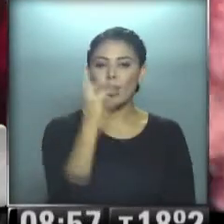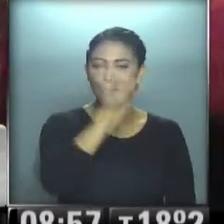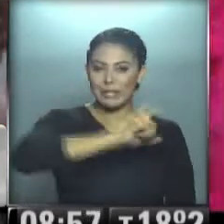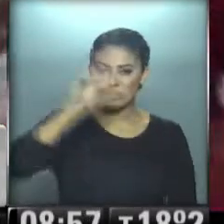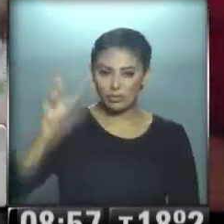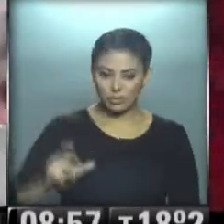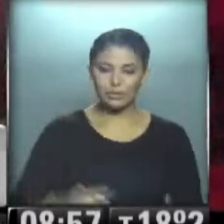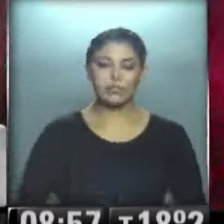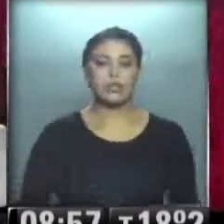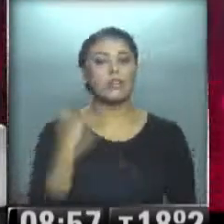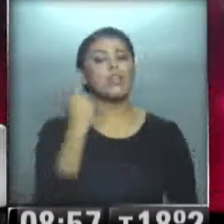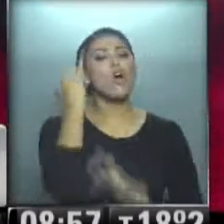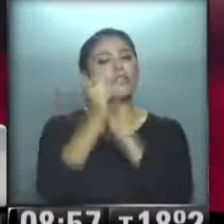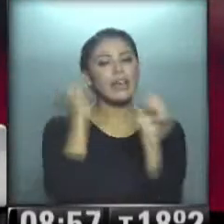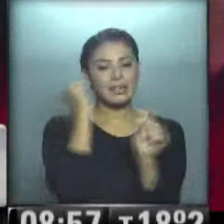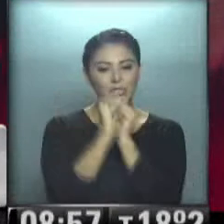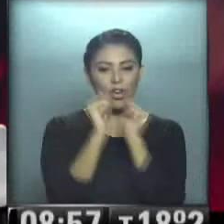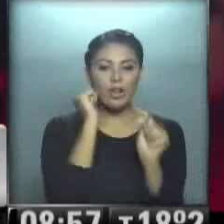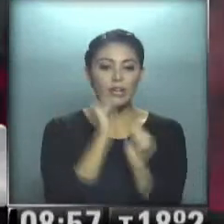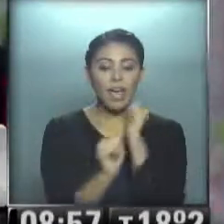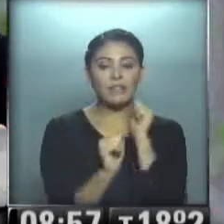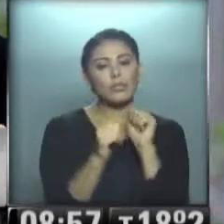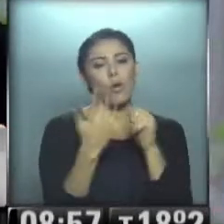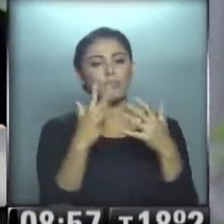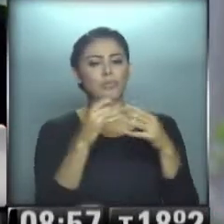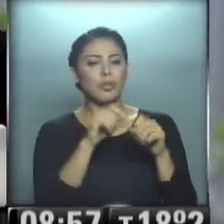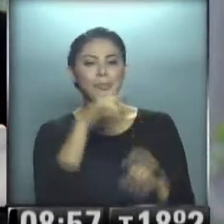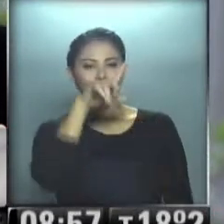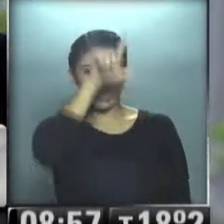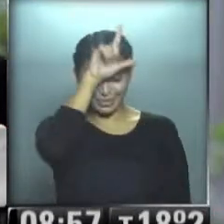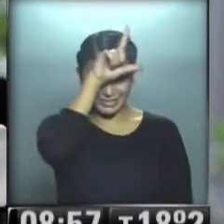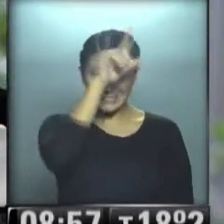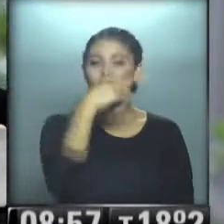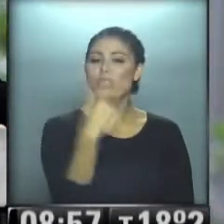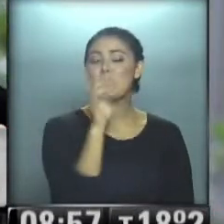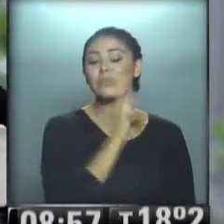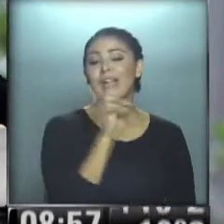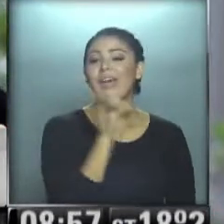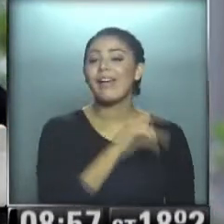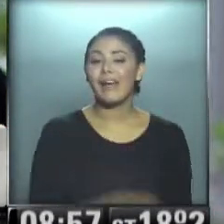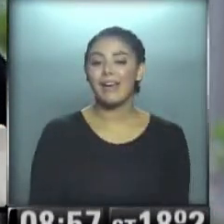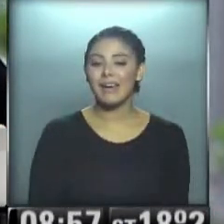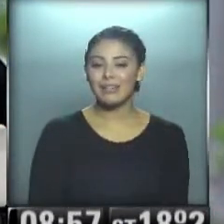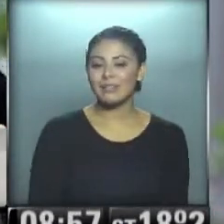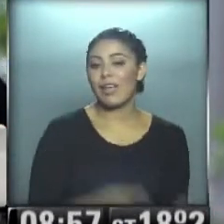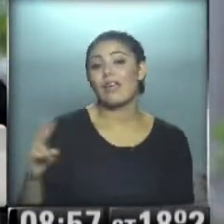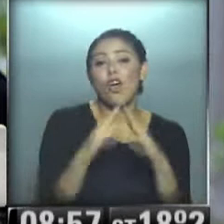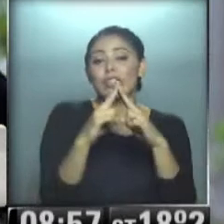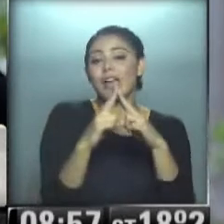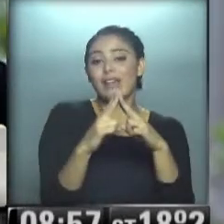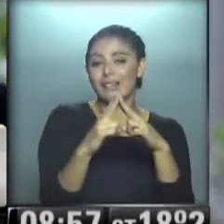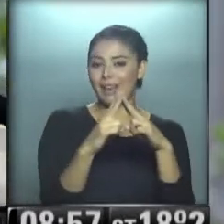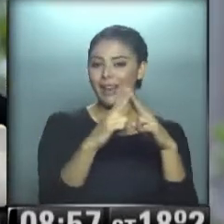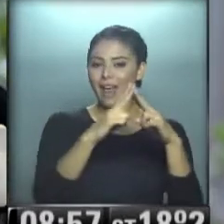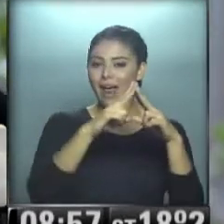personajes y contamos historias. Somos un poco losers, ¿no? Somos dos minas que se encuentran